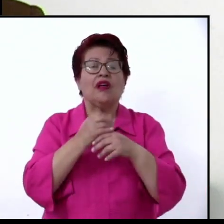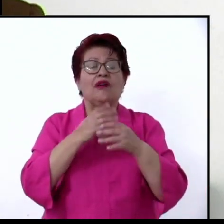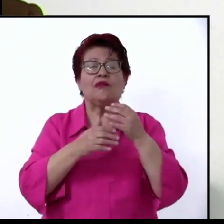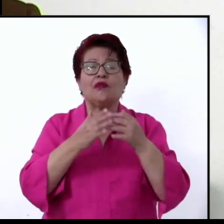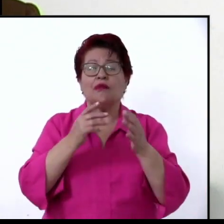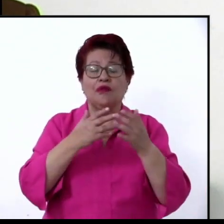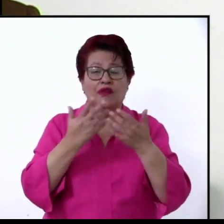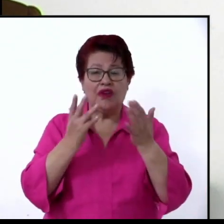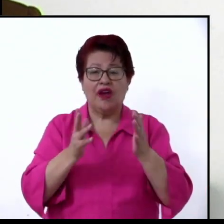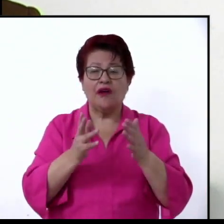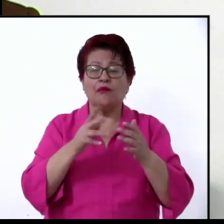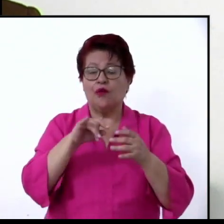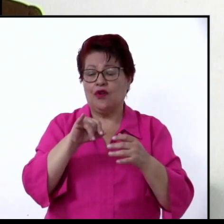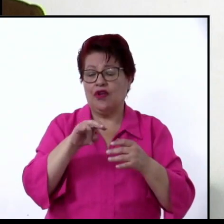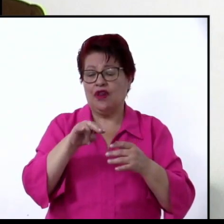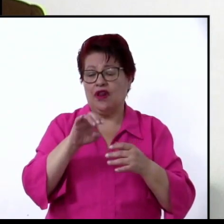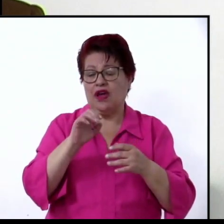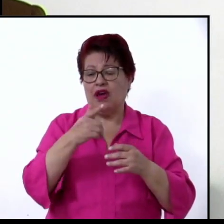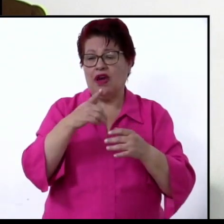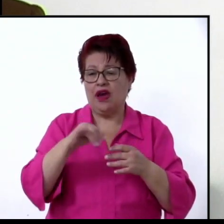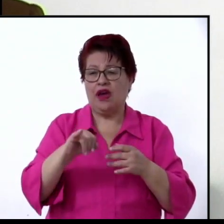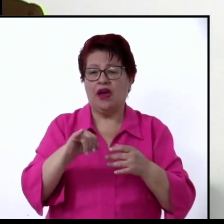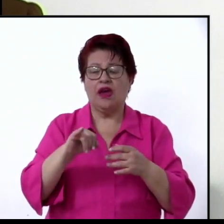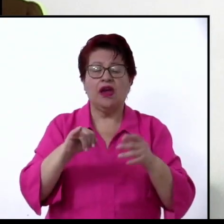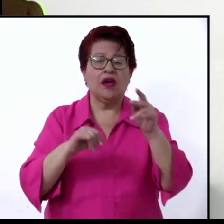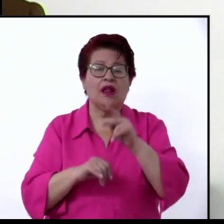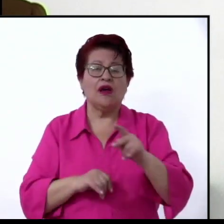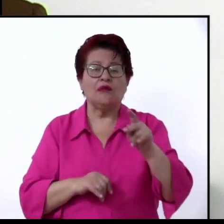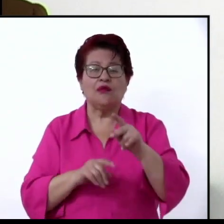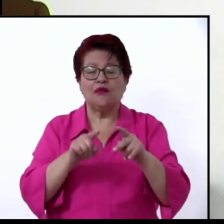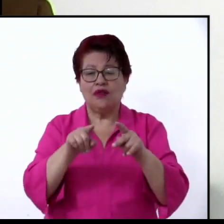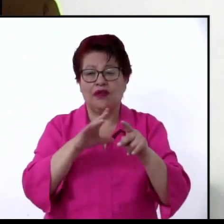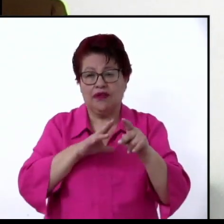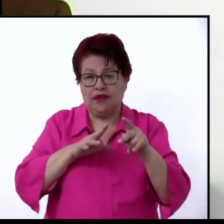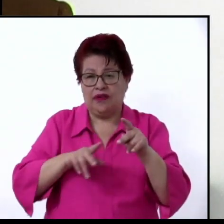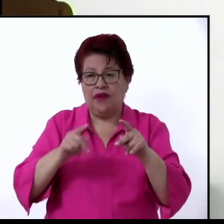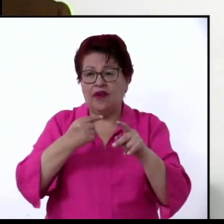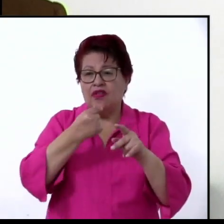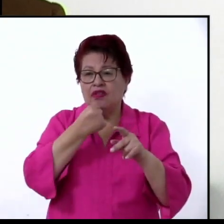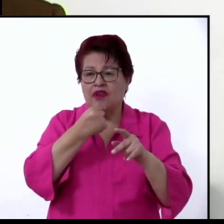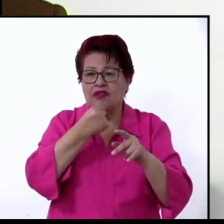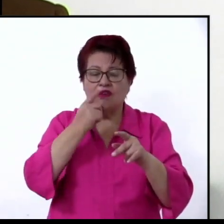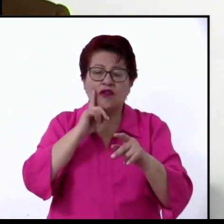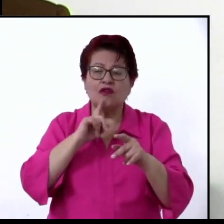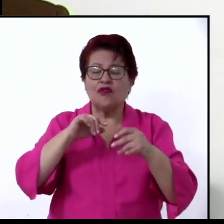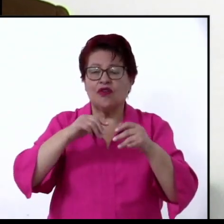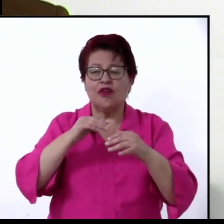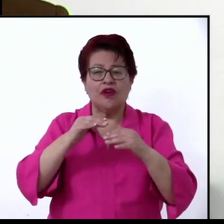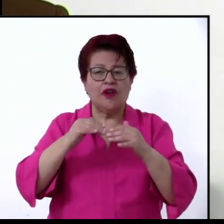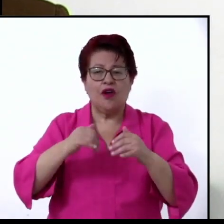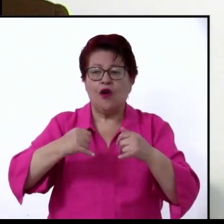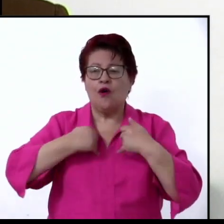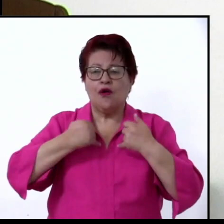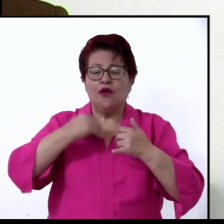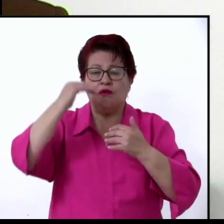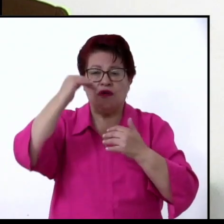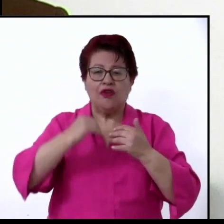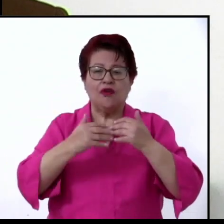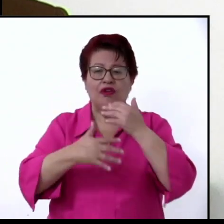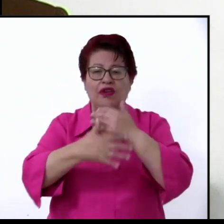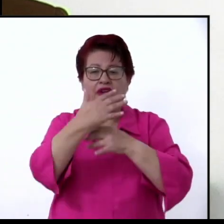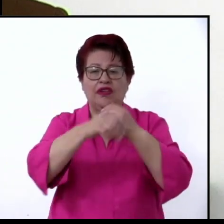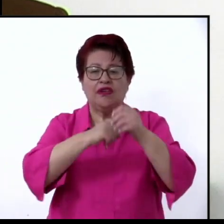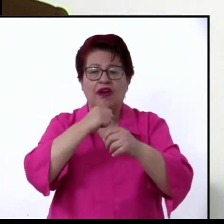reportados por el INEGI, la población niñas y niños y adolescentes menores de 15 años